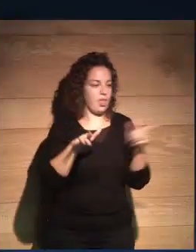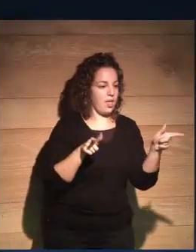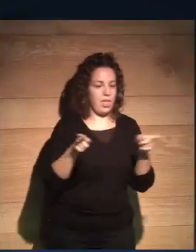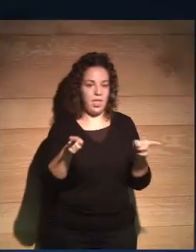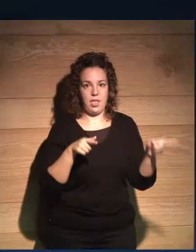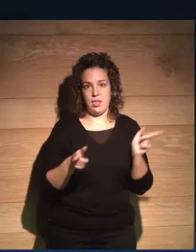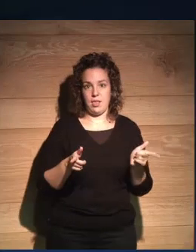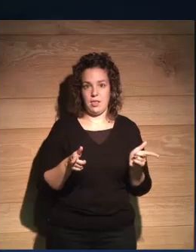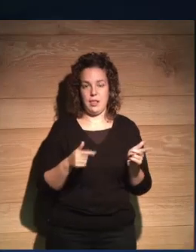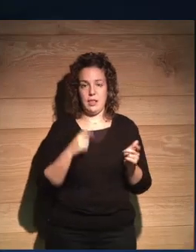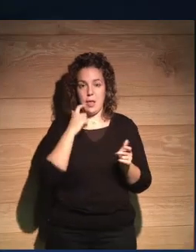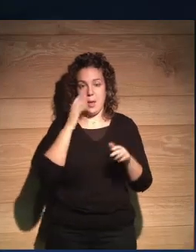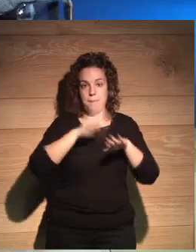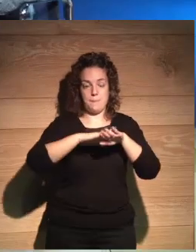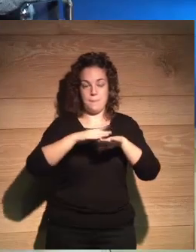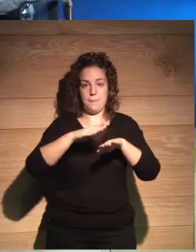despistado, yo no. Pero